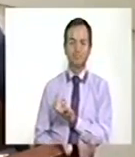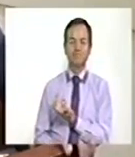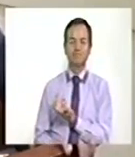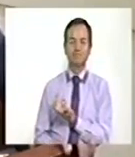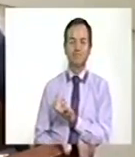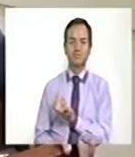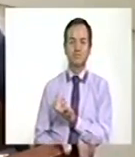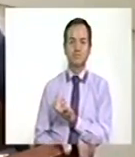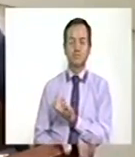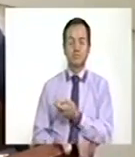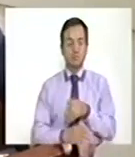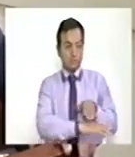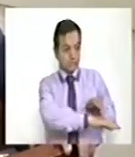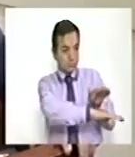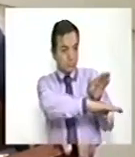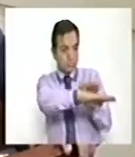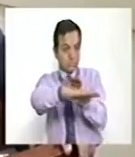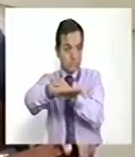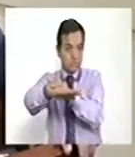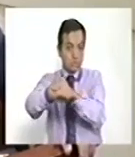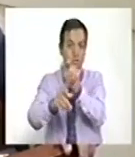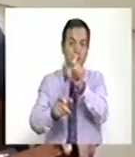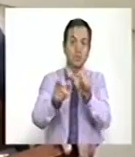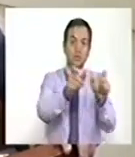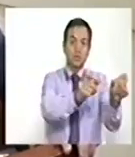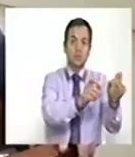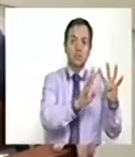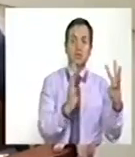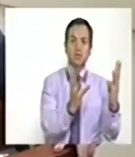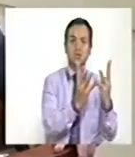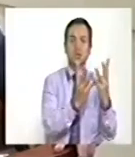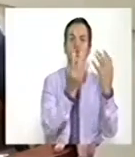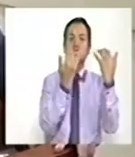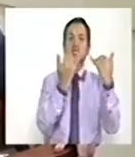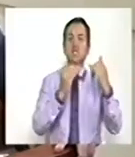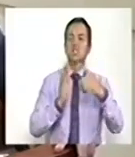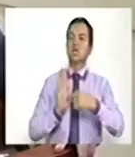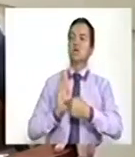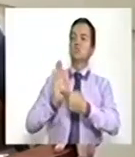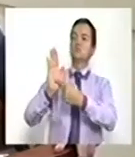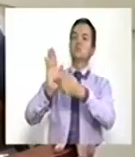Señores senadores, le cumplimos al país.